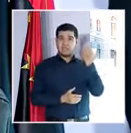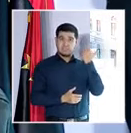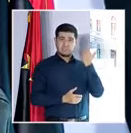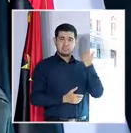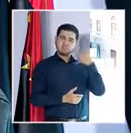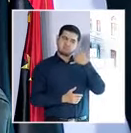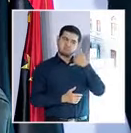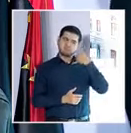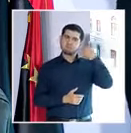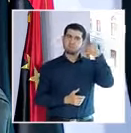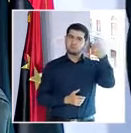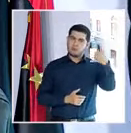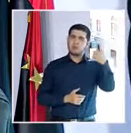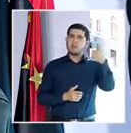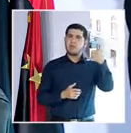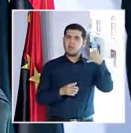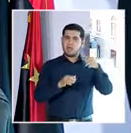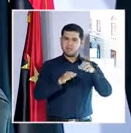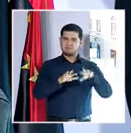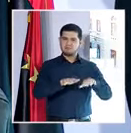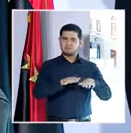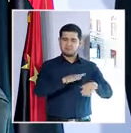muy allegada a la región,